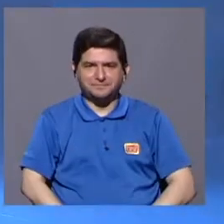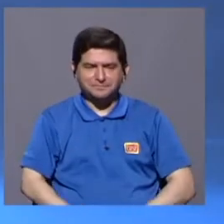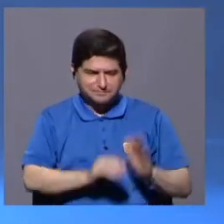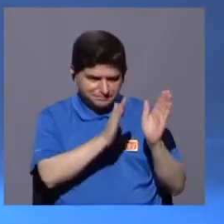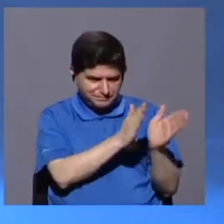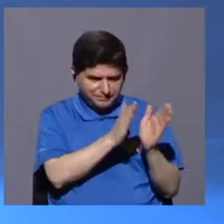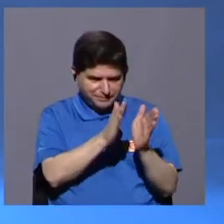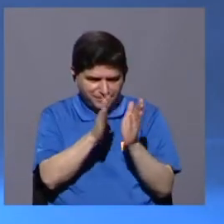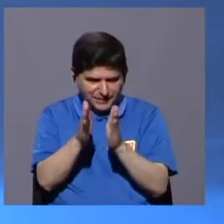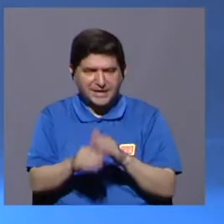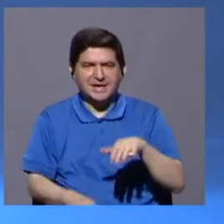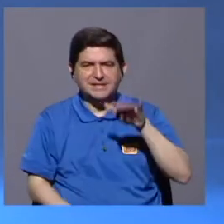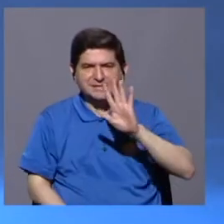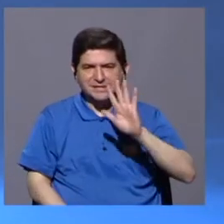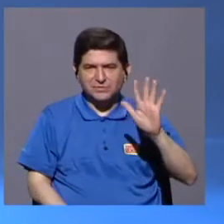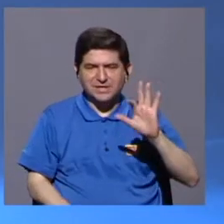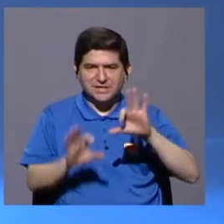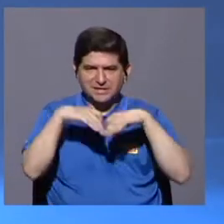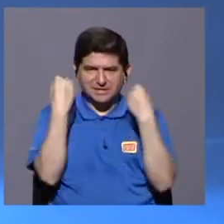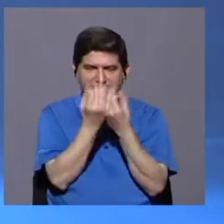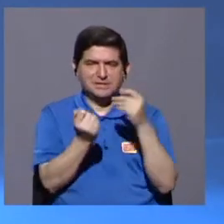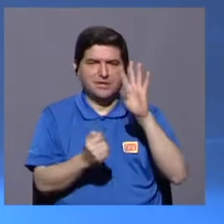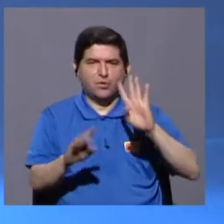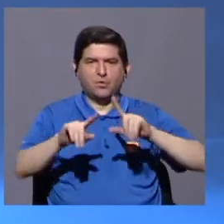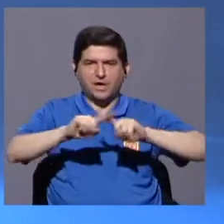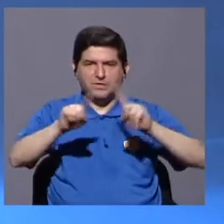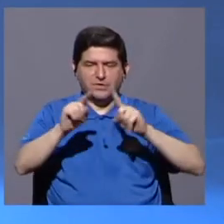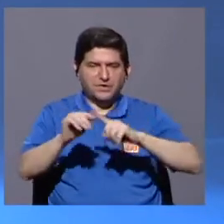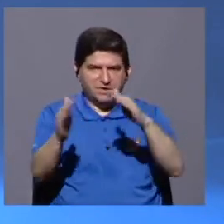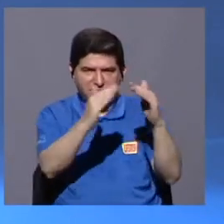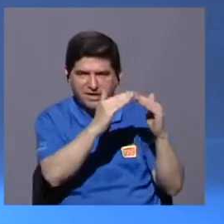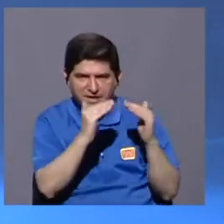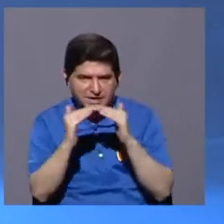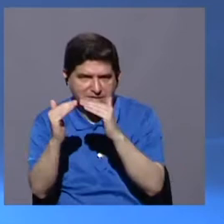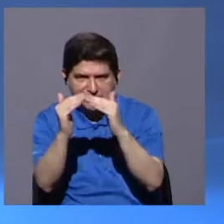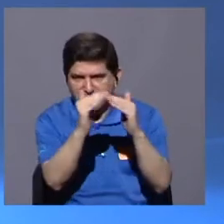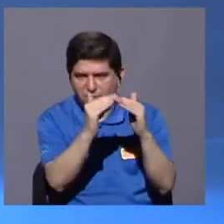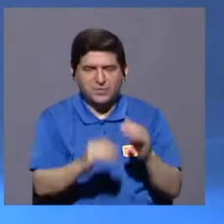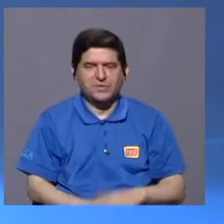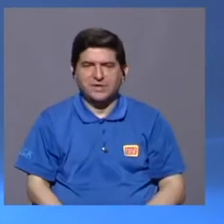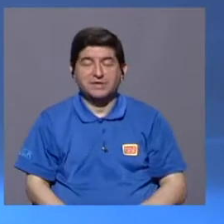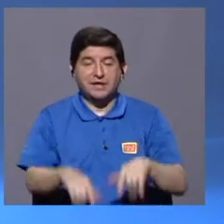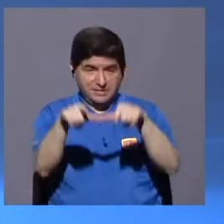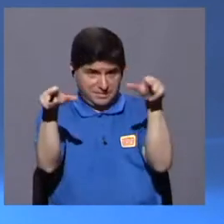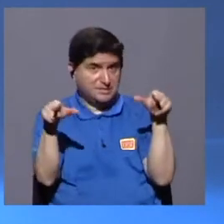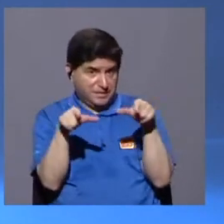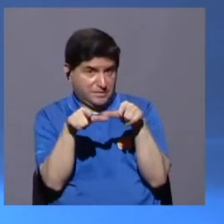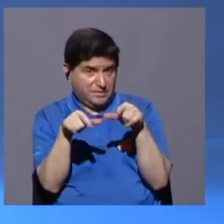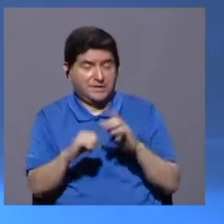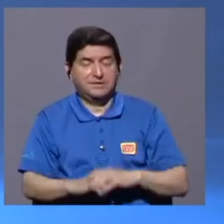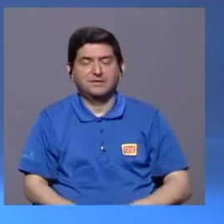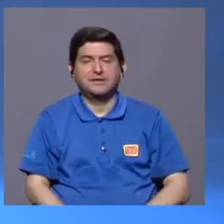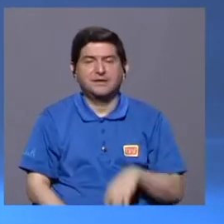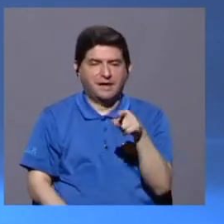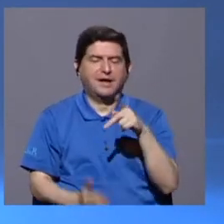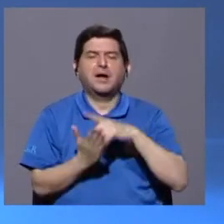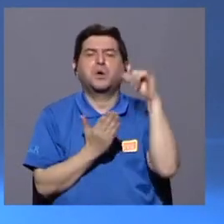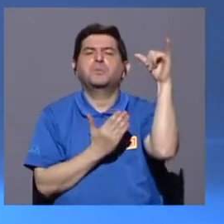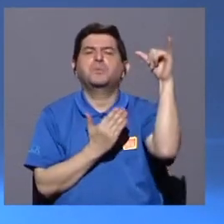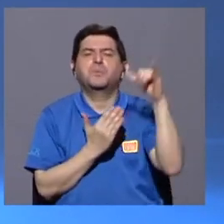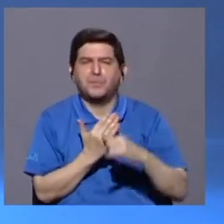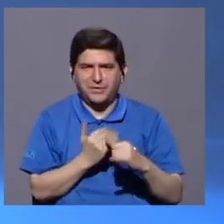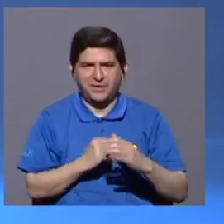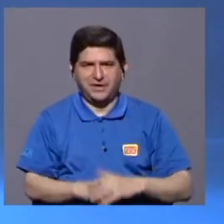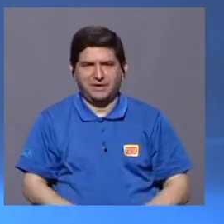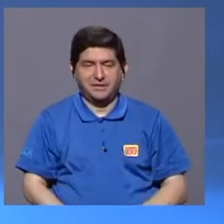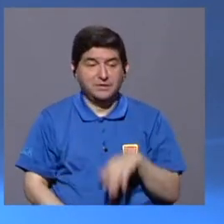con 55 familias de 4 comunidades, Cachabri, Sibodi, Bajo Cuen y Coroma, hacer un proyecto en